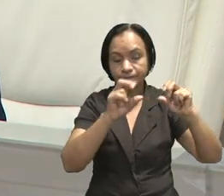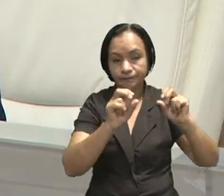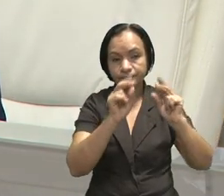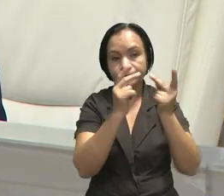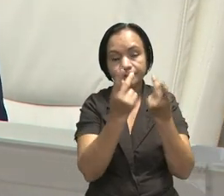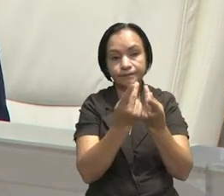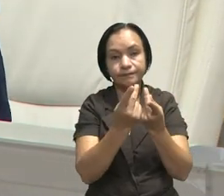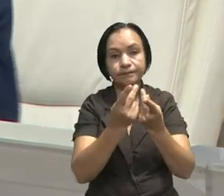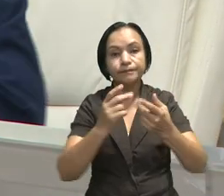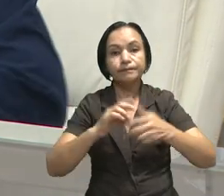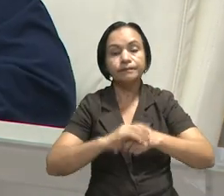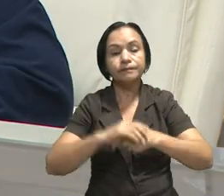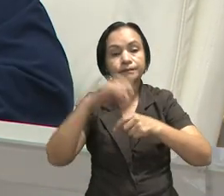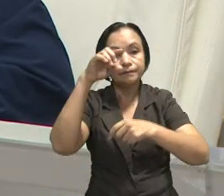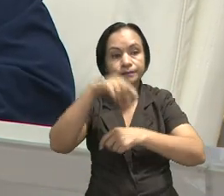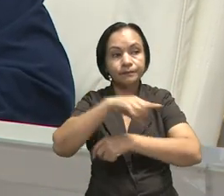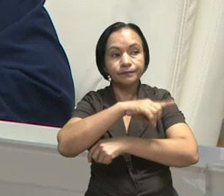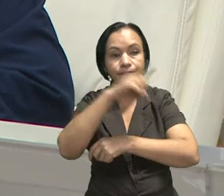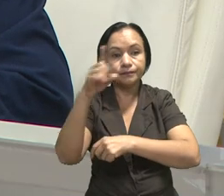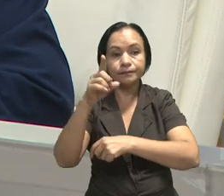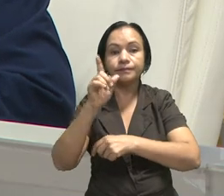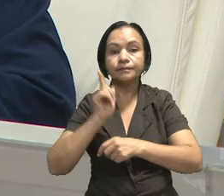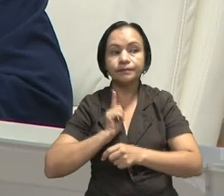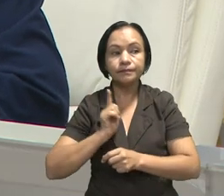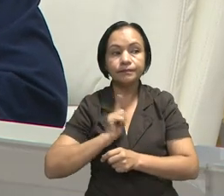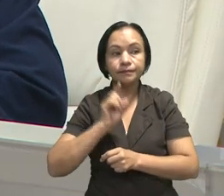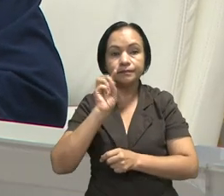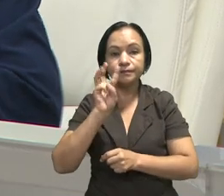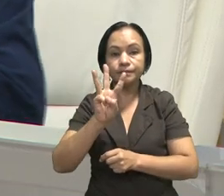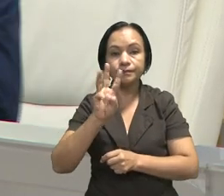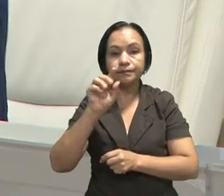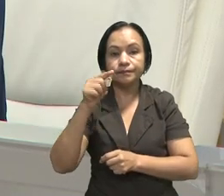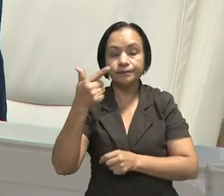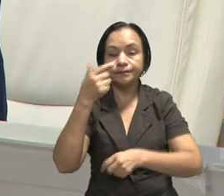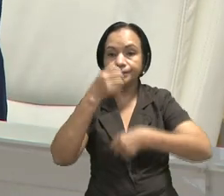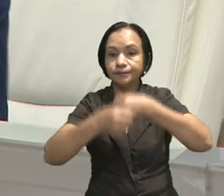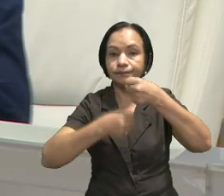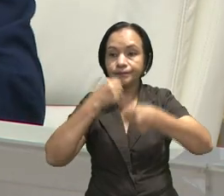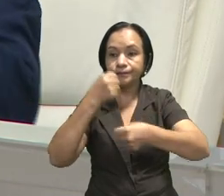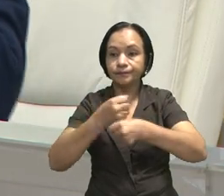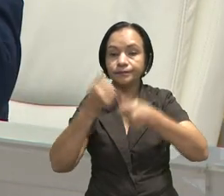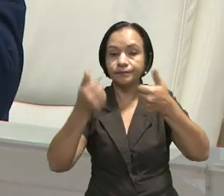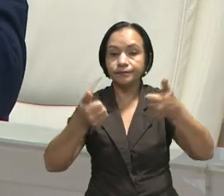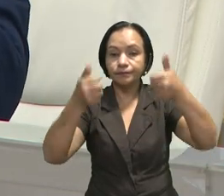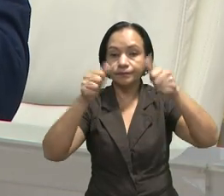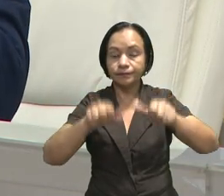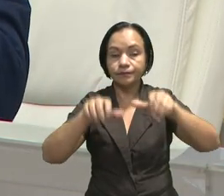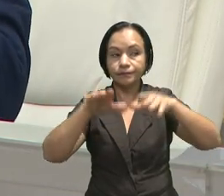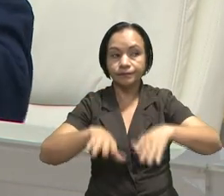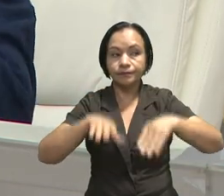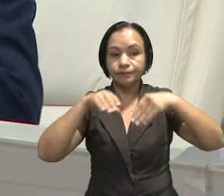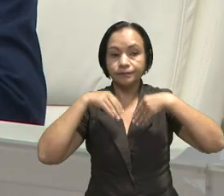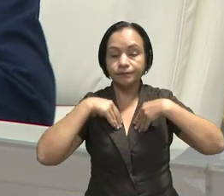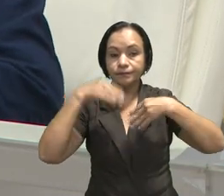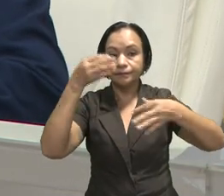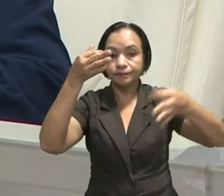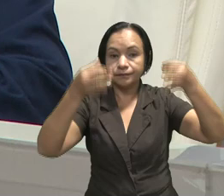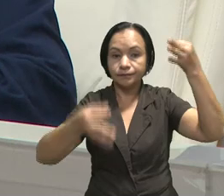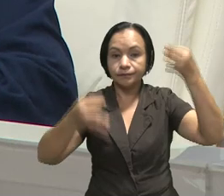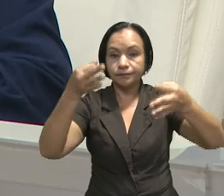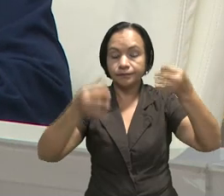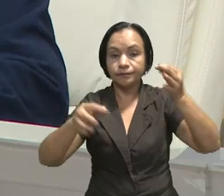pueblo nicaragüense. Hoy cumplimos 37 años del fallo de este juicio